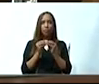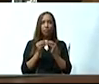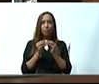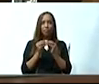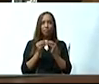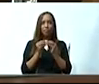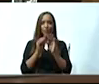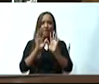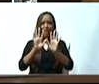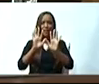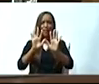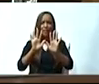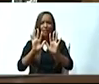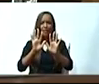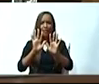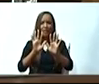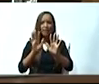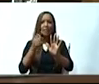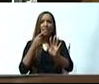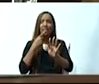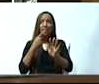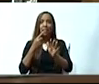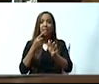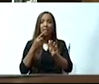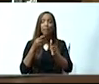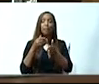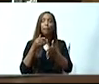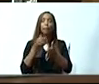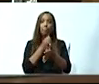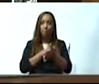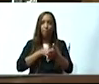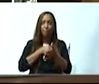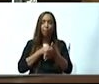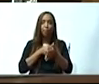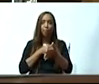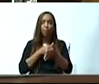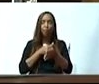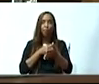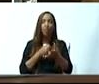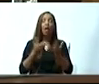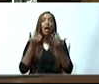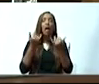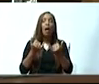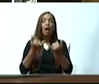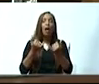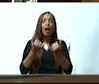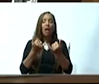aprobado el informe, perdón. Ahora someto a votación el proyecto